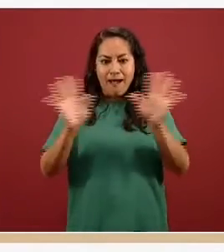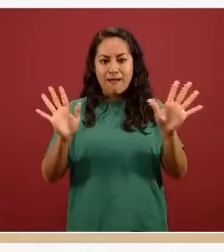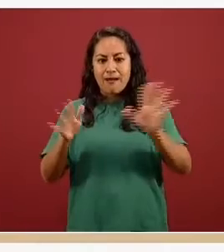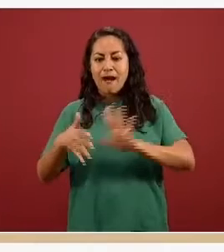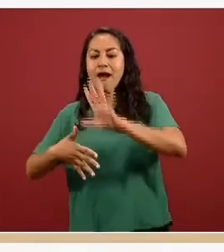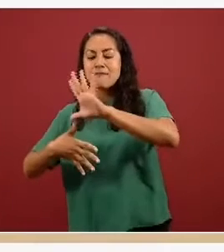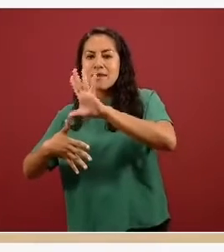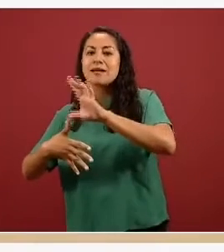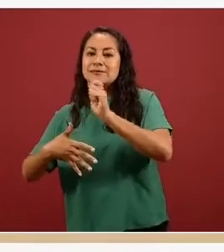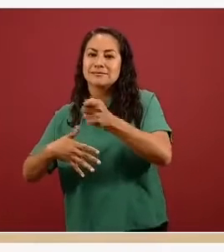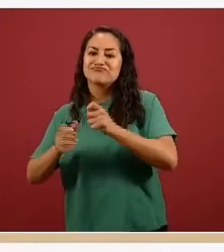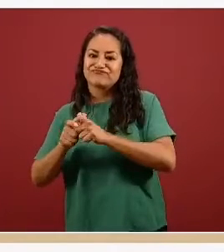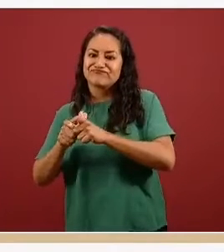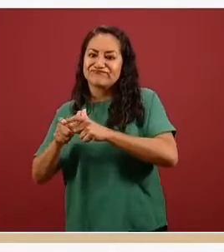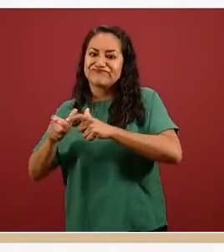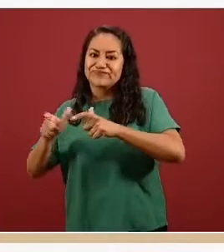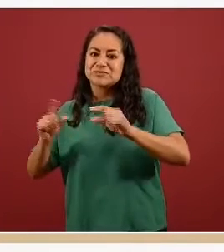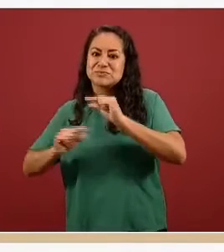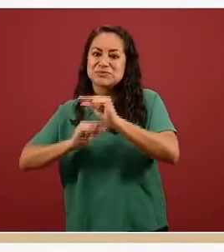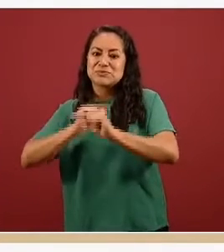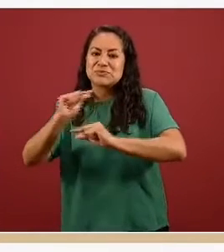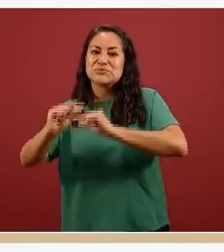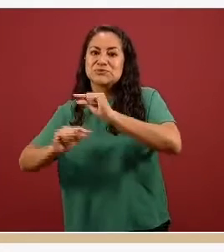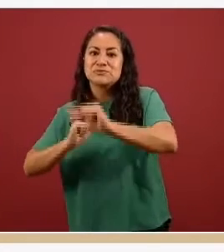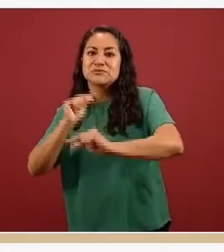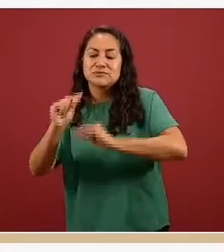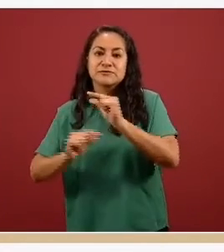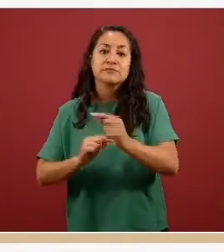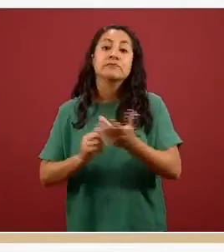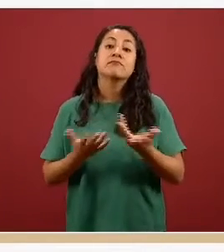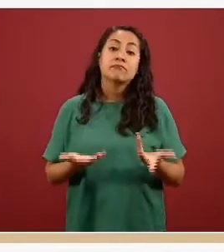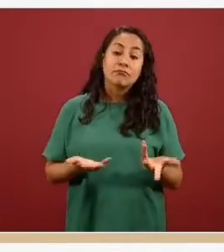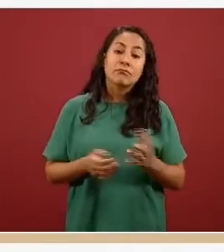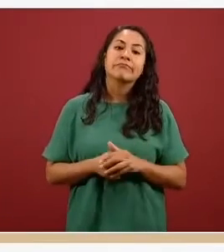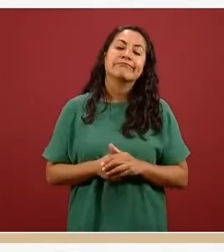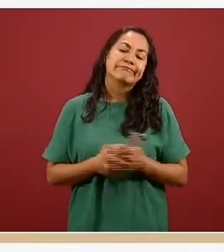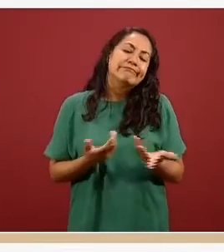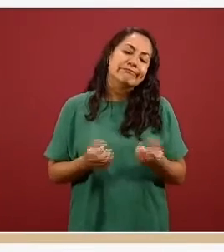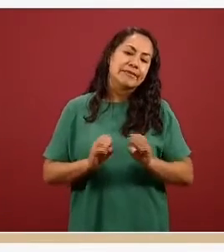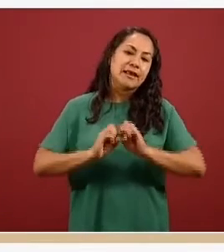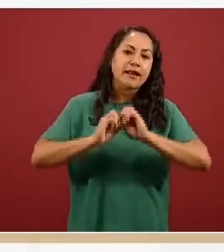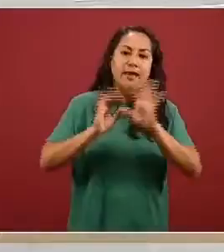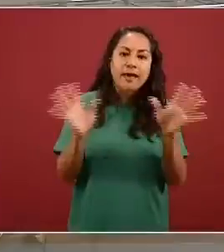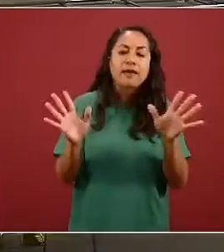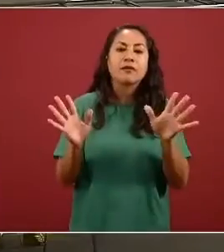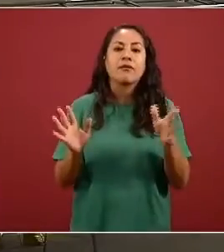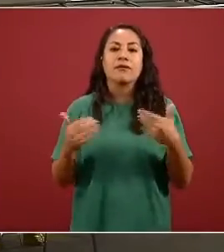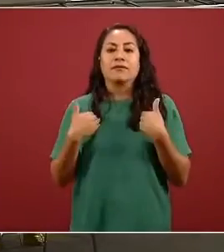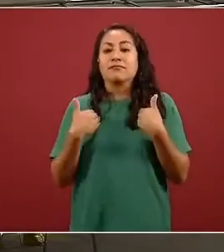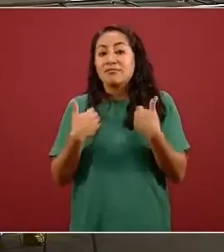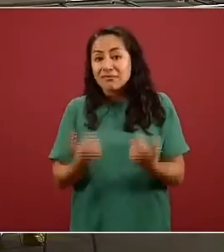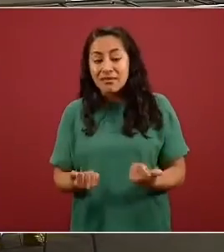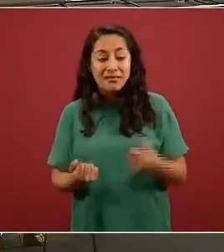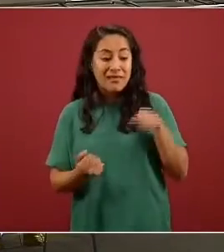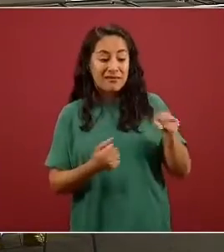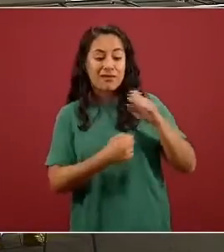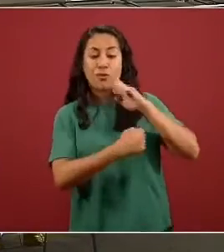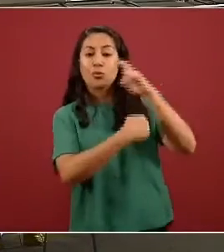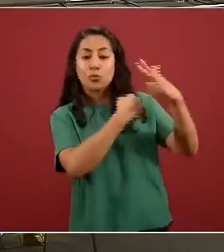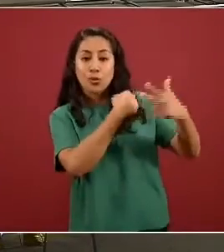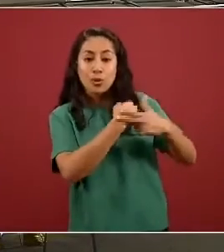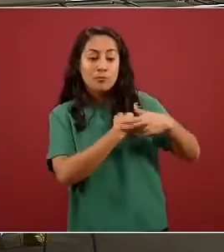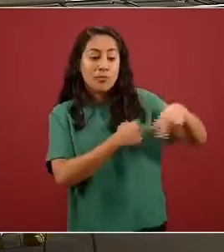también puede responder a porque, por un lado, lógicamente en la región de Europa los casos